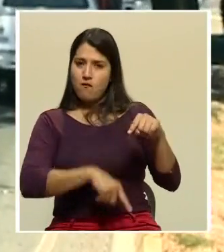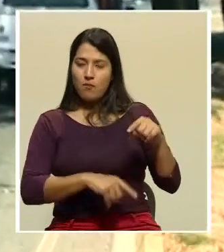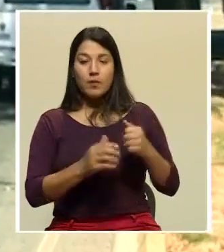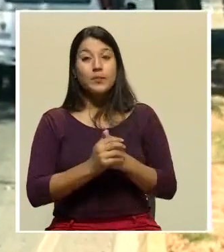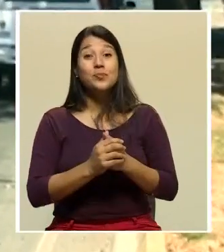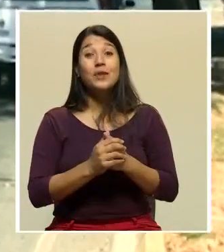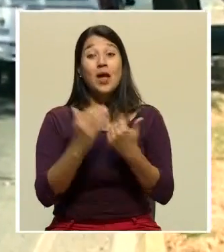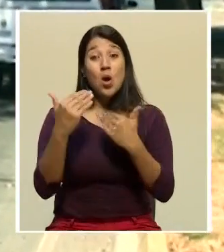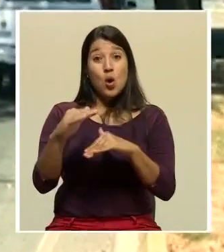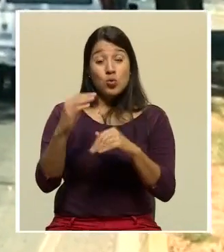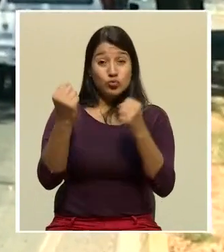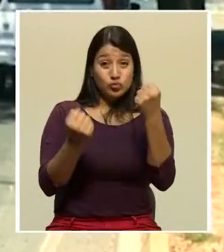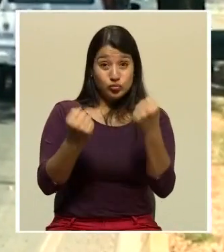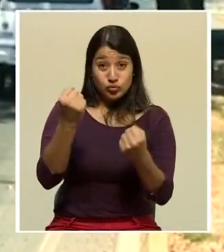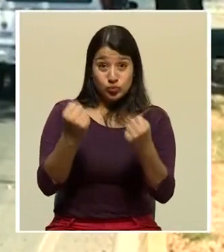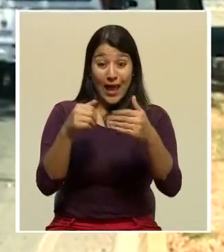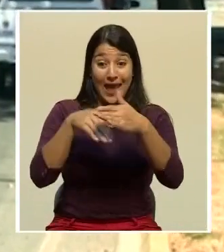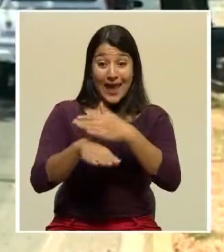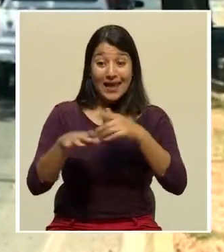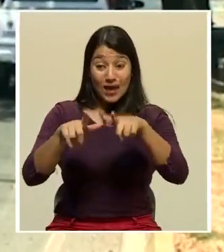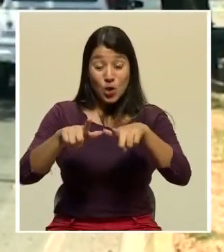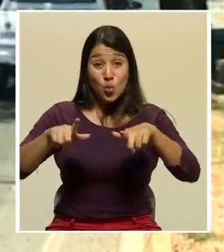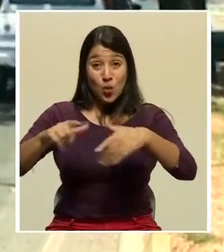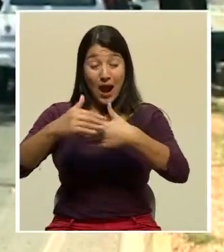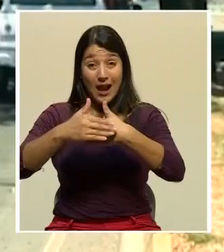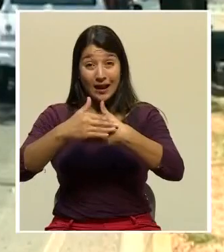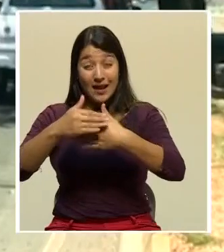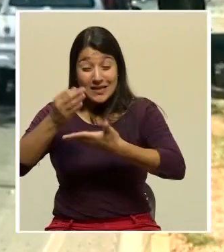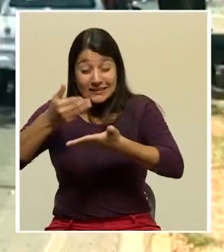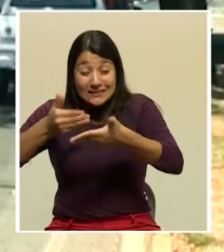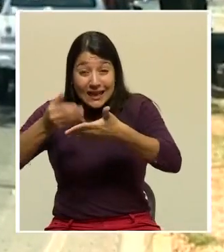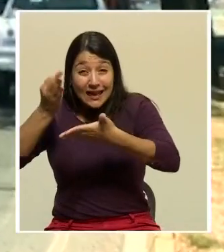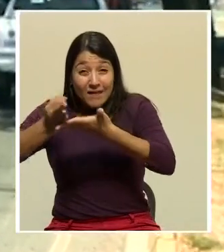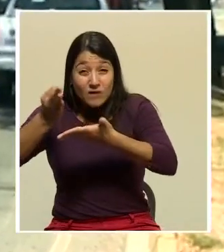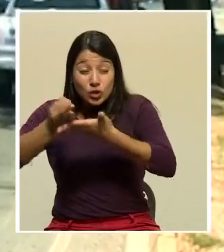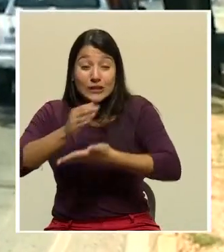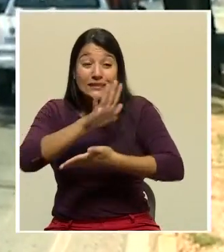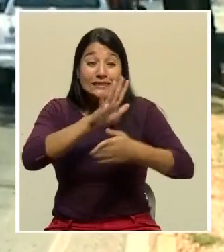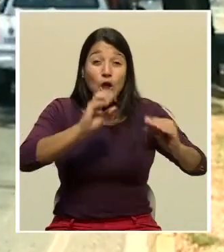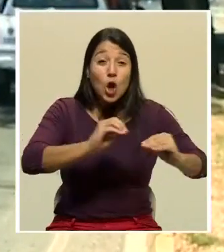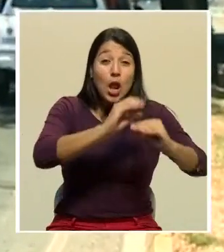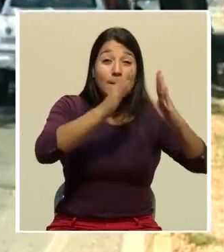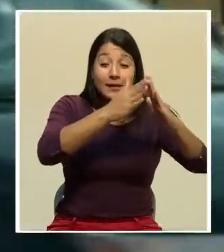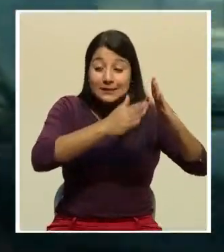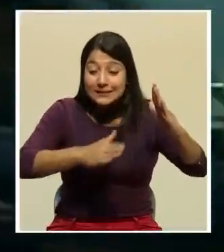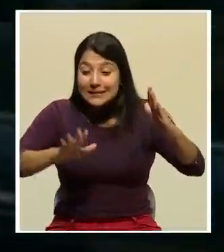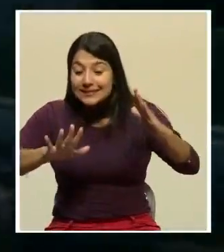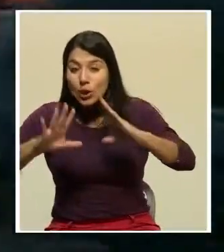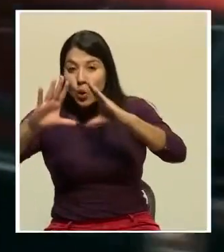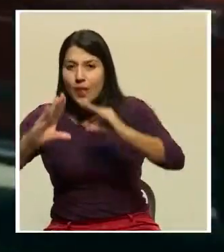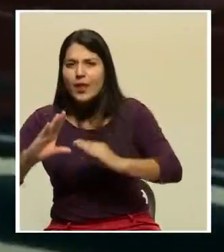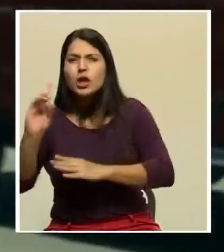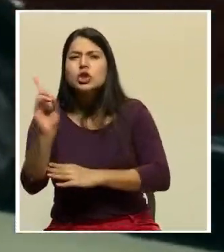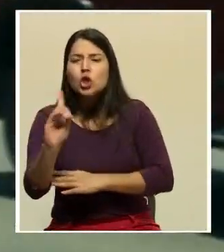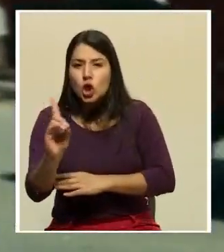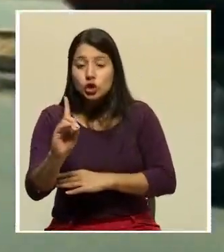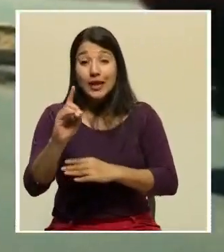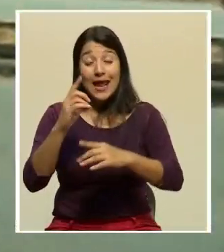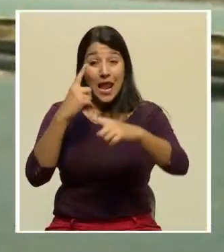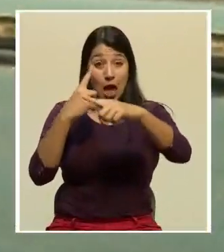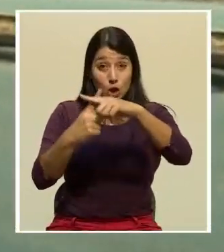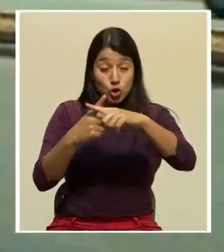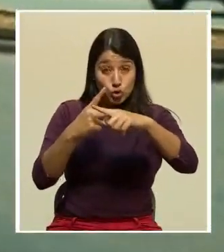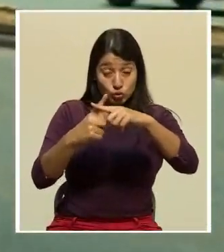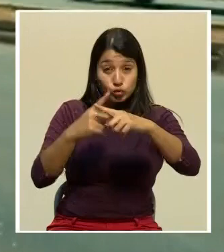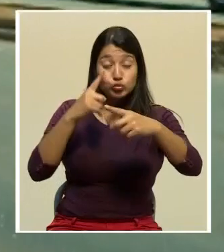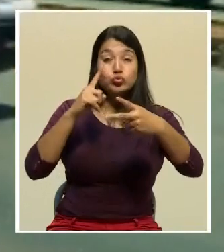restricción vehicular diferenciada en la zona fronteriza será de 5 de la mañana a 5 de la tarde en las siguientes zonas: Cantón de la Cruz,